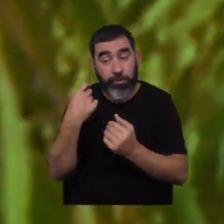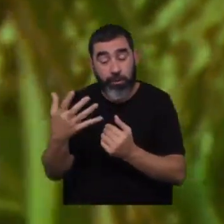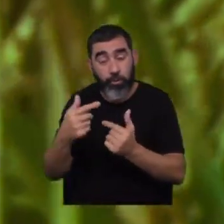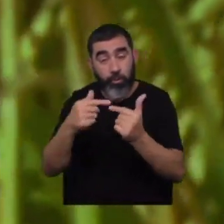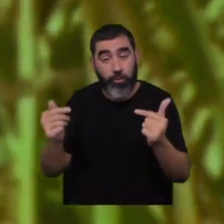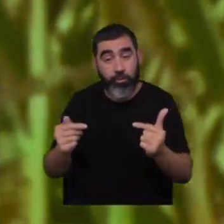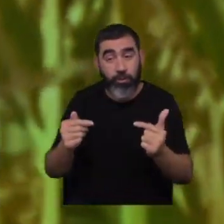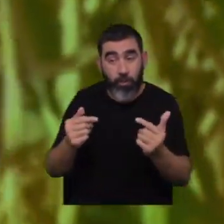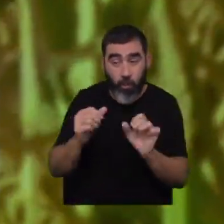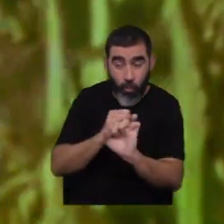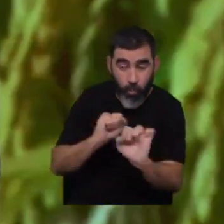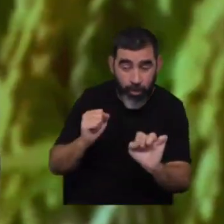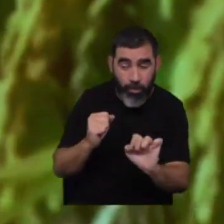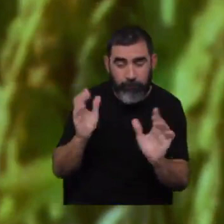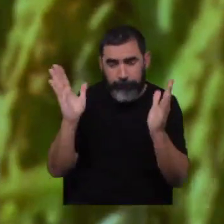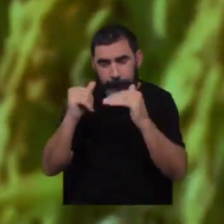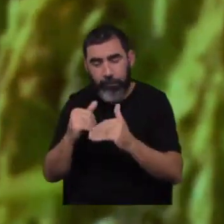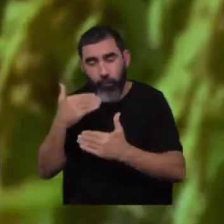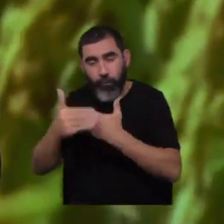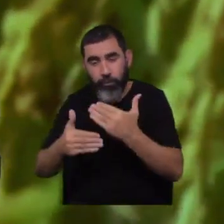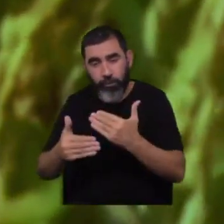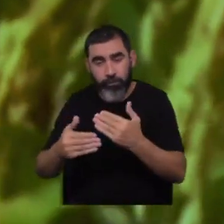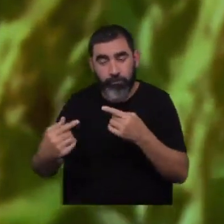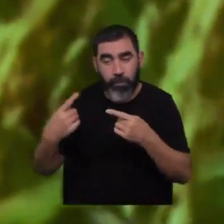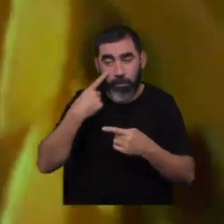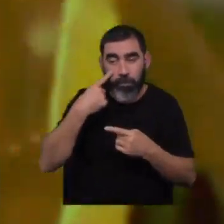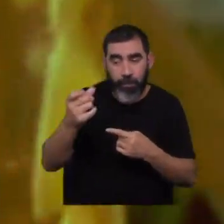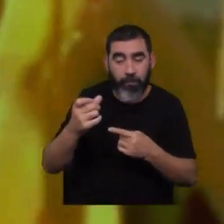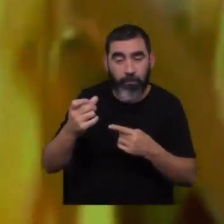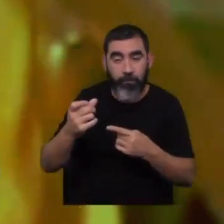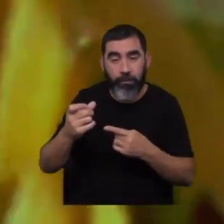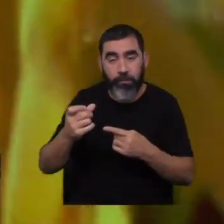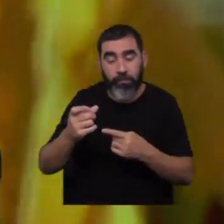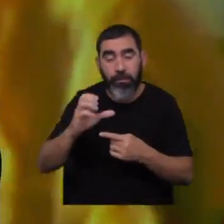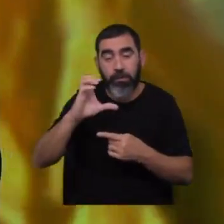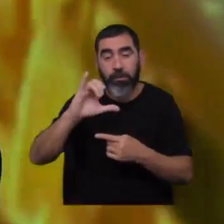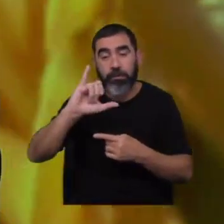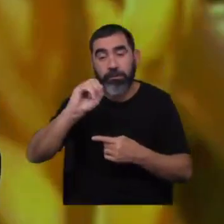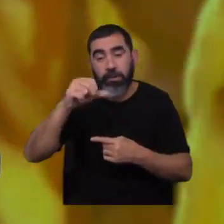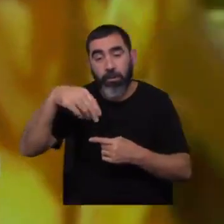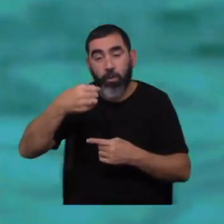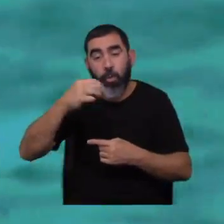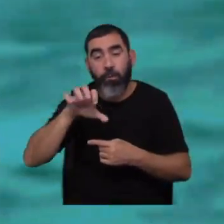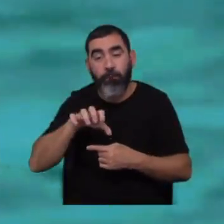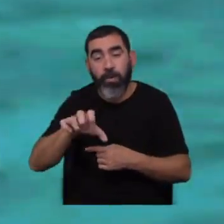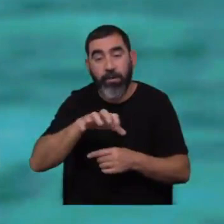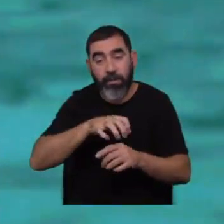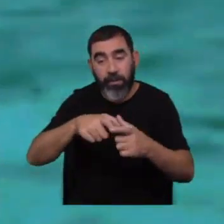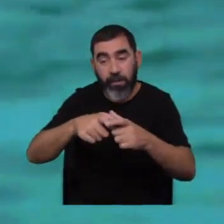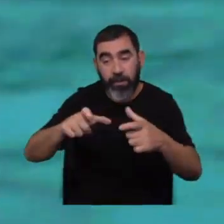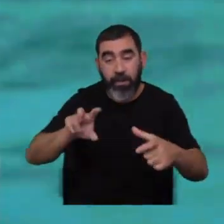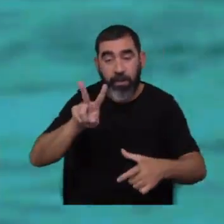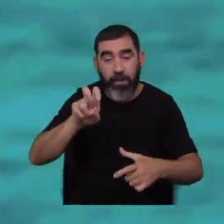producto para ver si podía llegar a funcionar en el combate o en la prevención a la formación de las cianobacterias, el resultado podía haber sido